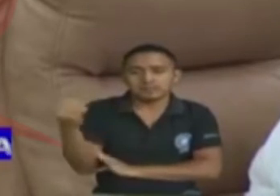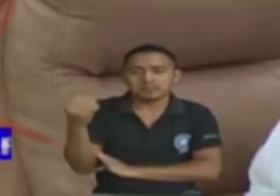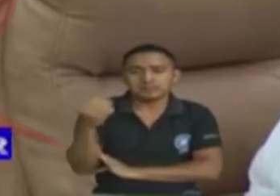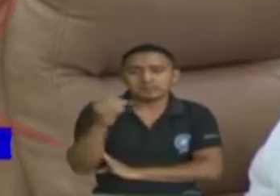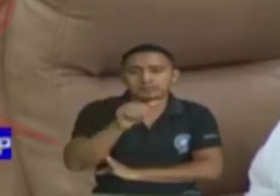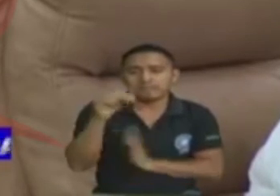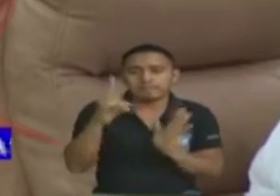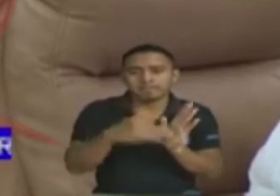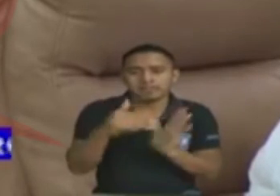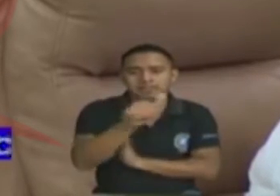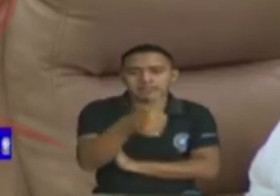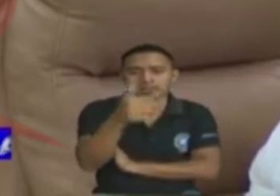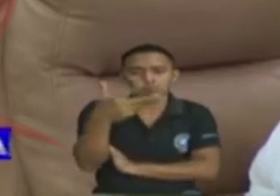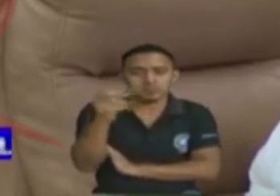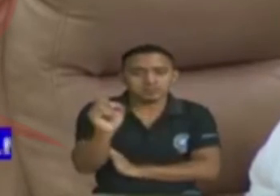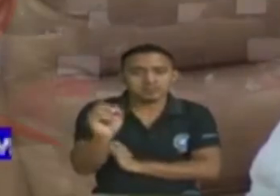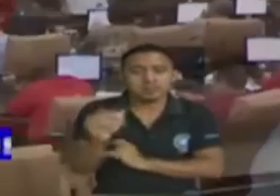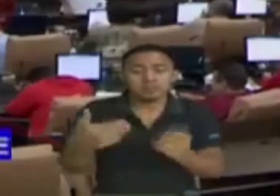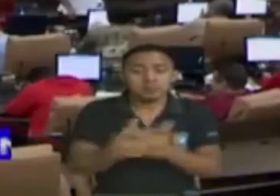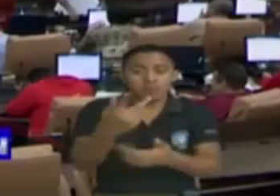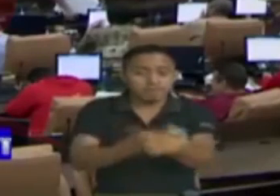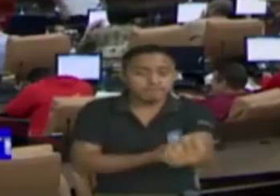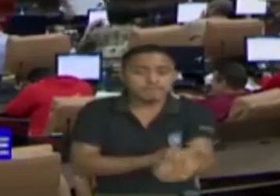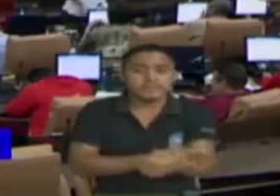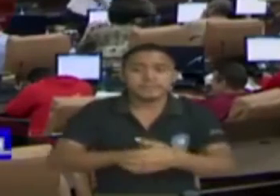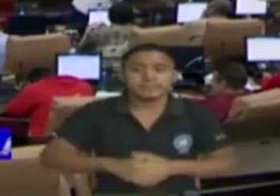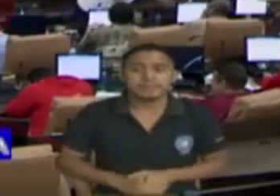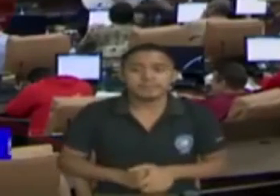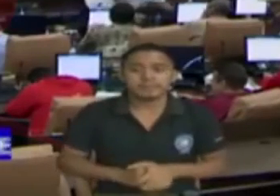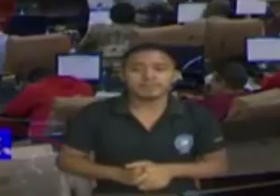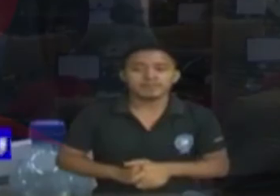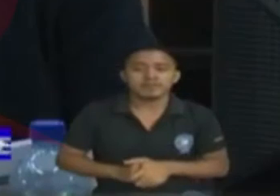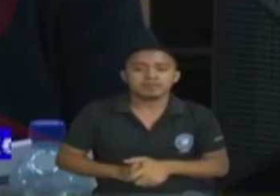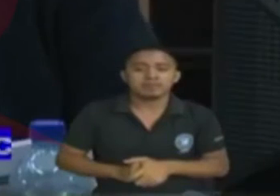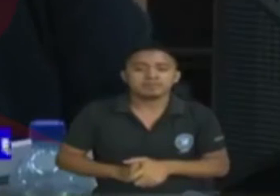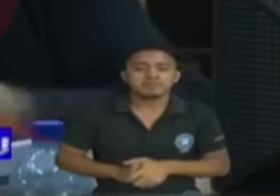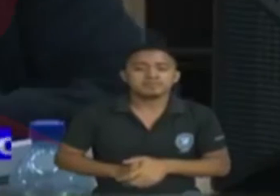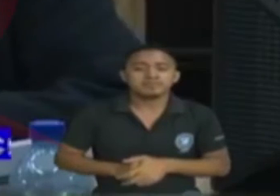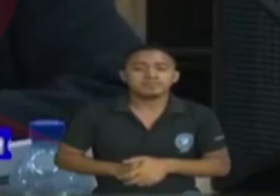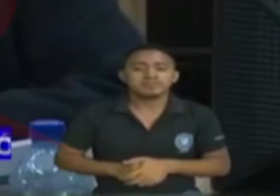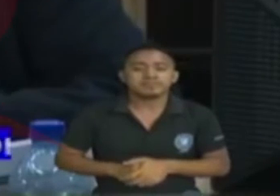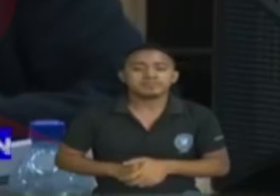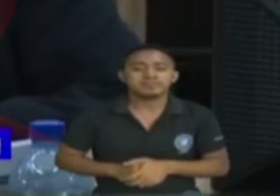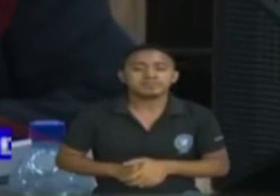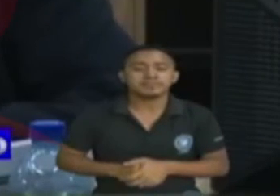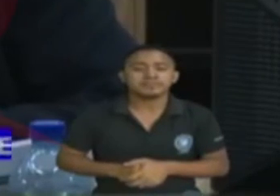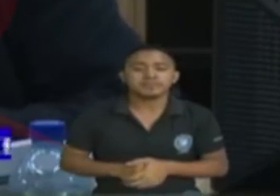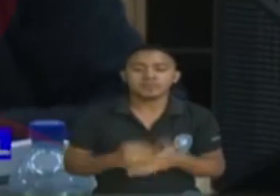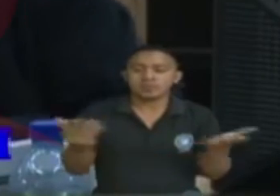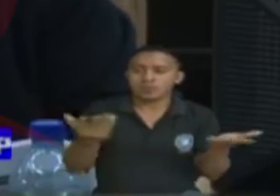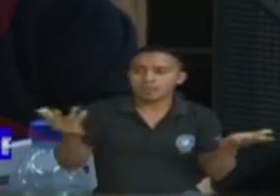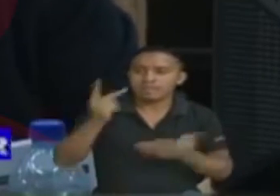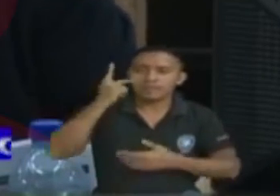1.680 nuevos proyectos en general con este tercer tramo. ¿Cuál es la